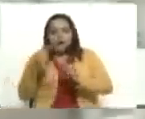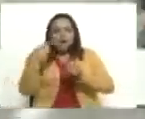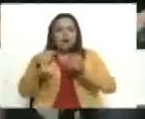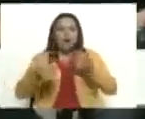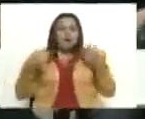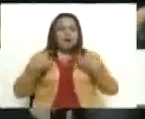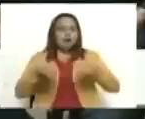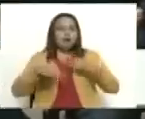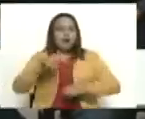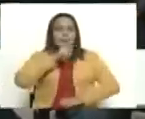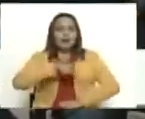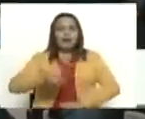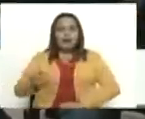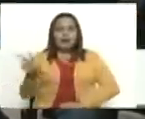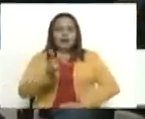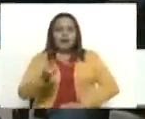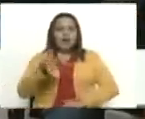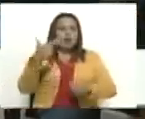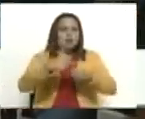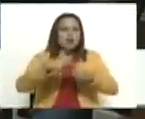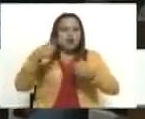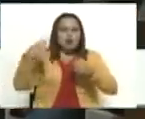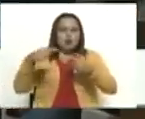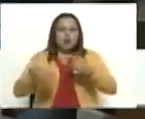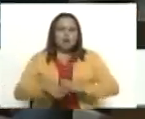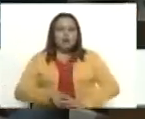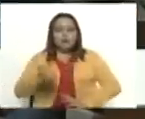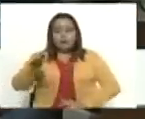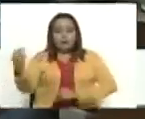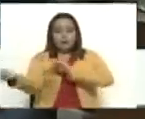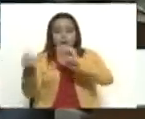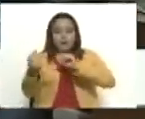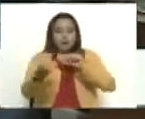de los venezolanos. Es parte del